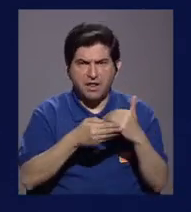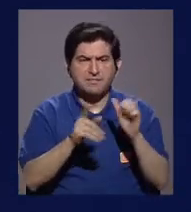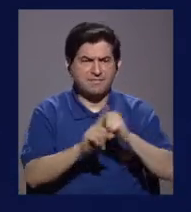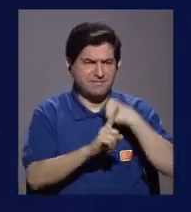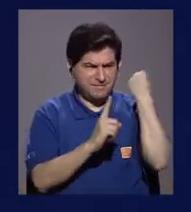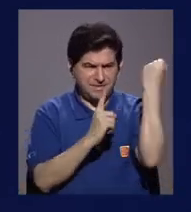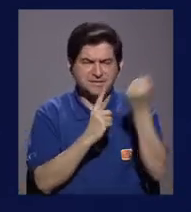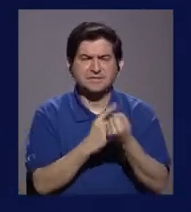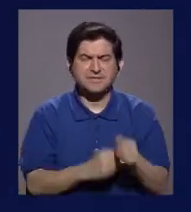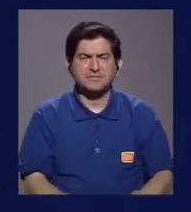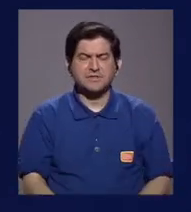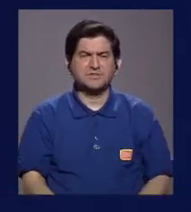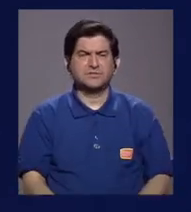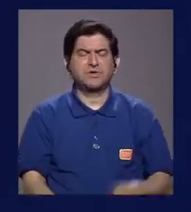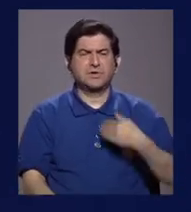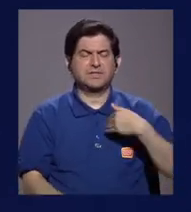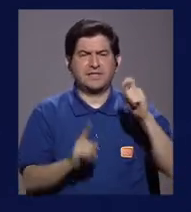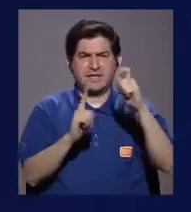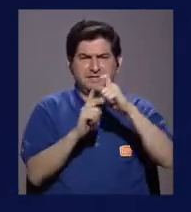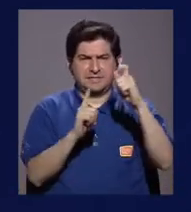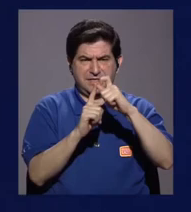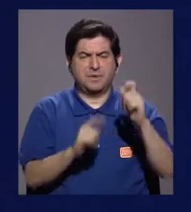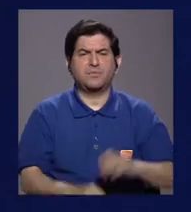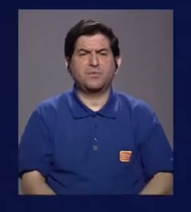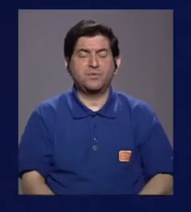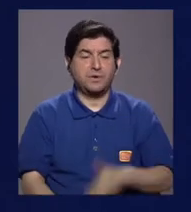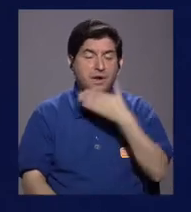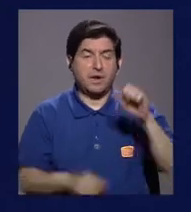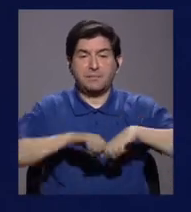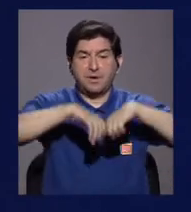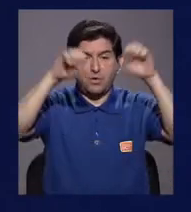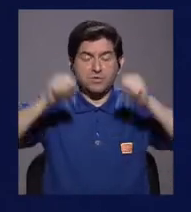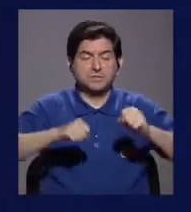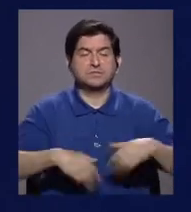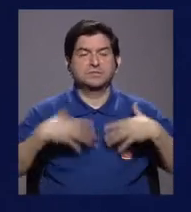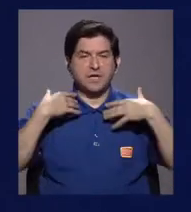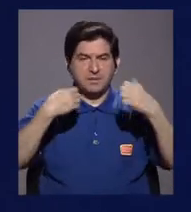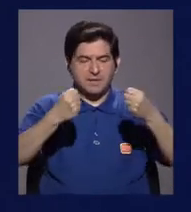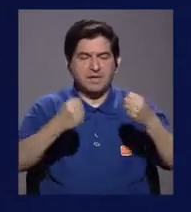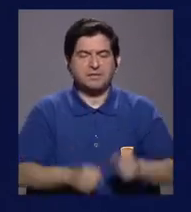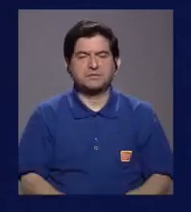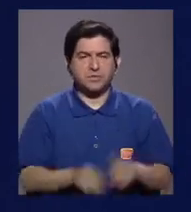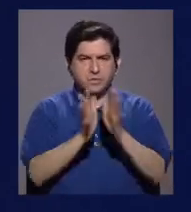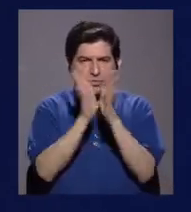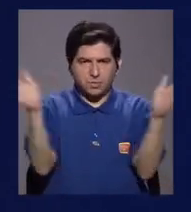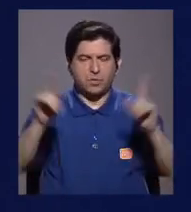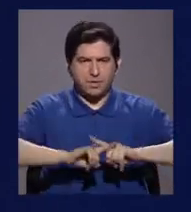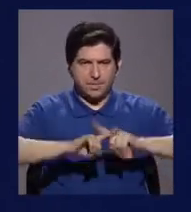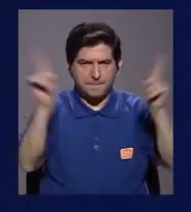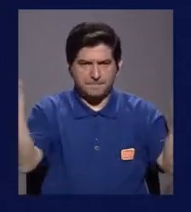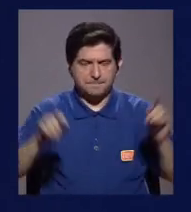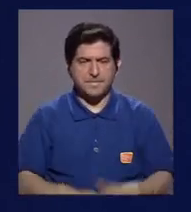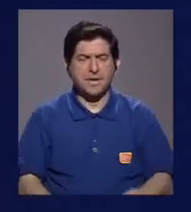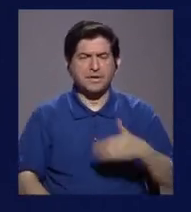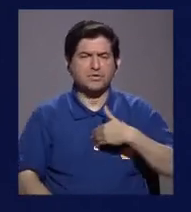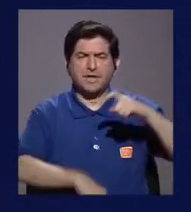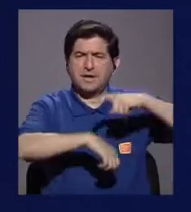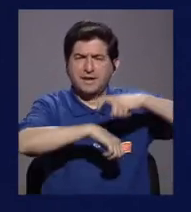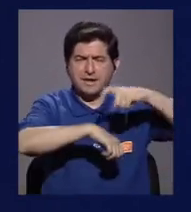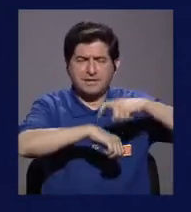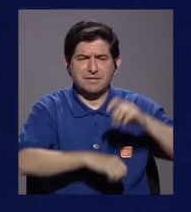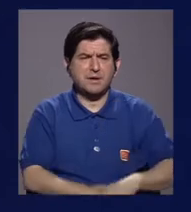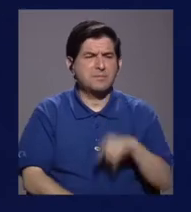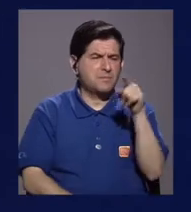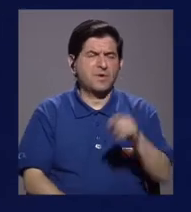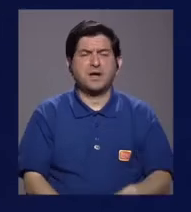cuando tienen absolutamente el mejor sistema que hay de control de vectores y la razón es porque pues porque están junto a malasia